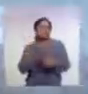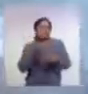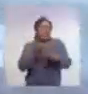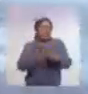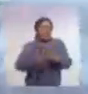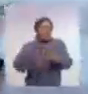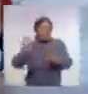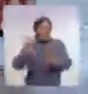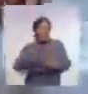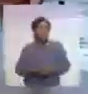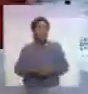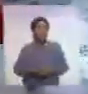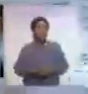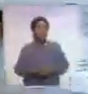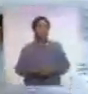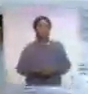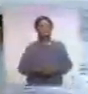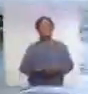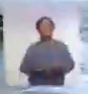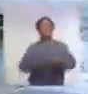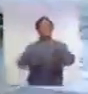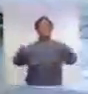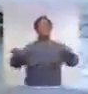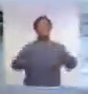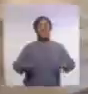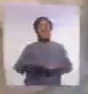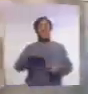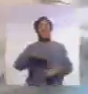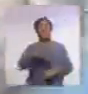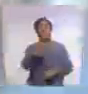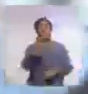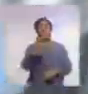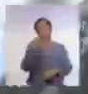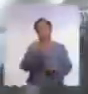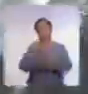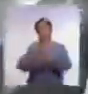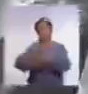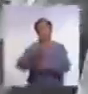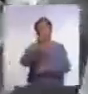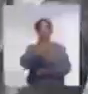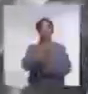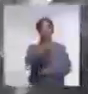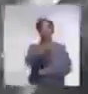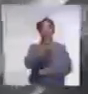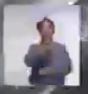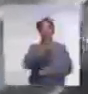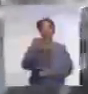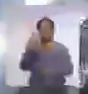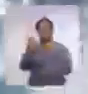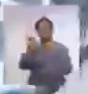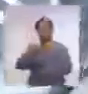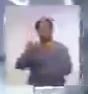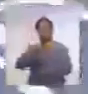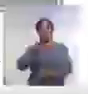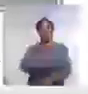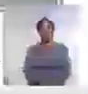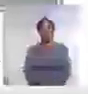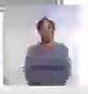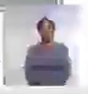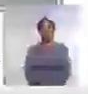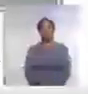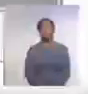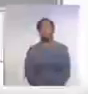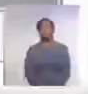La Liga de Baloncesto Infantil desarrolla su jornada con 14 partidos, 10 el sábado y 4 el domingo.